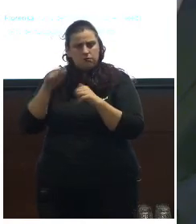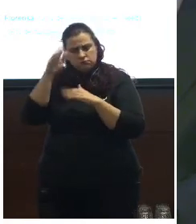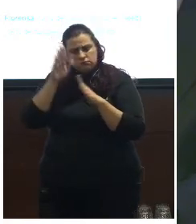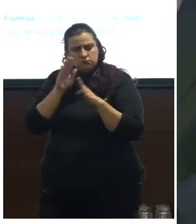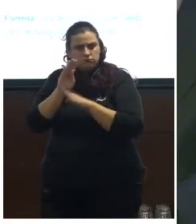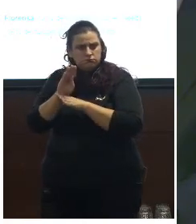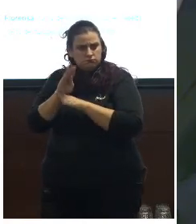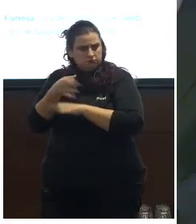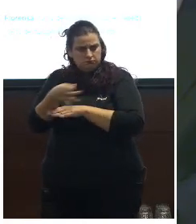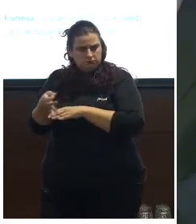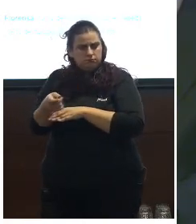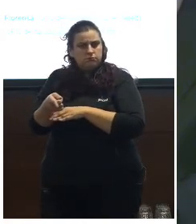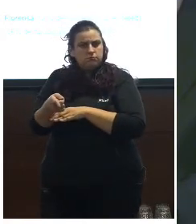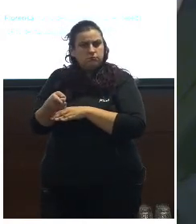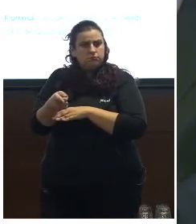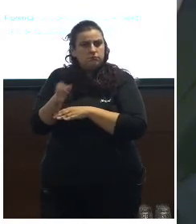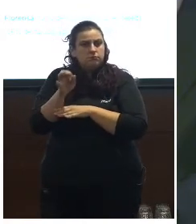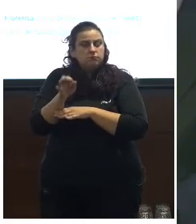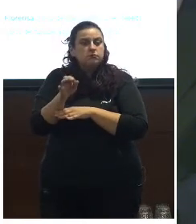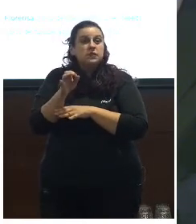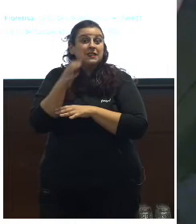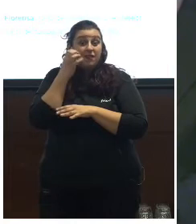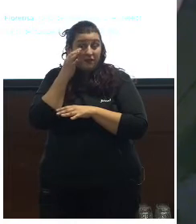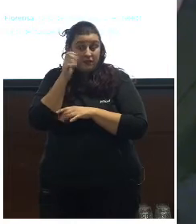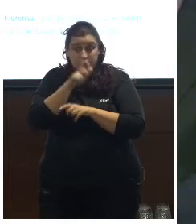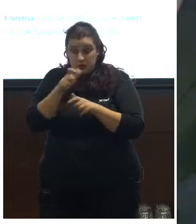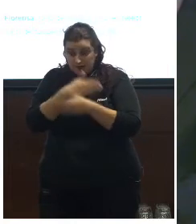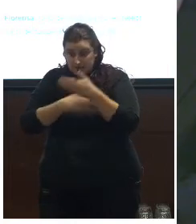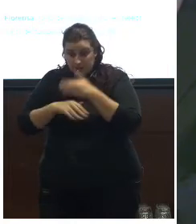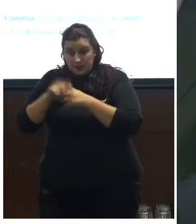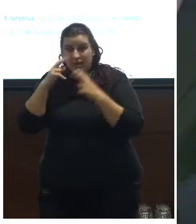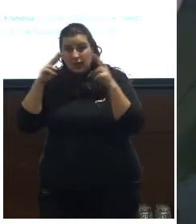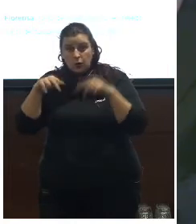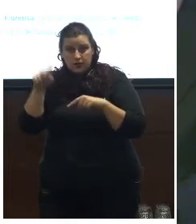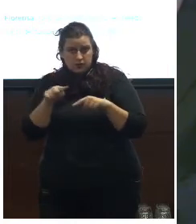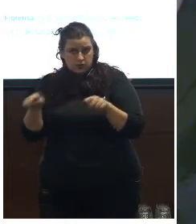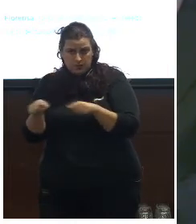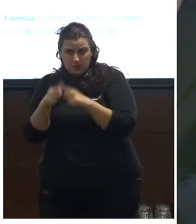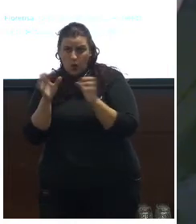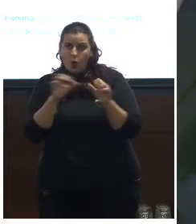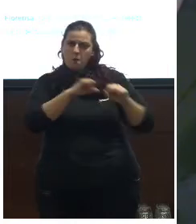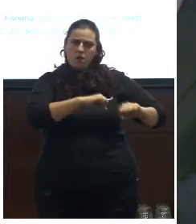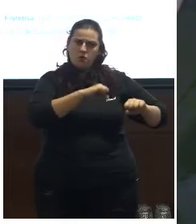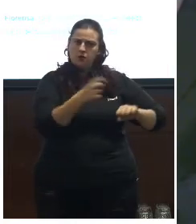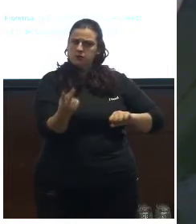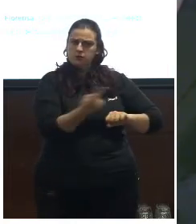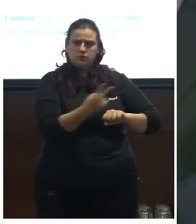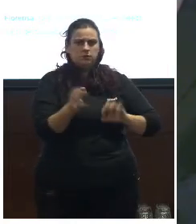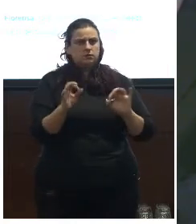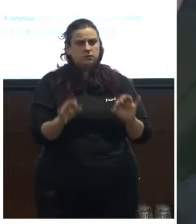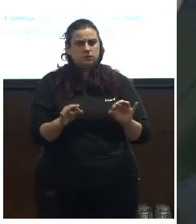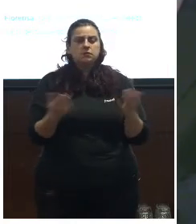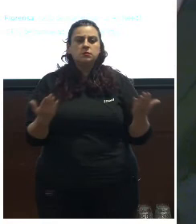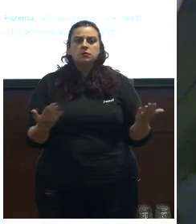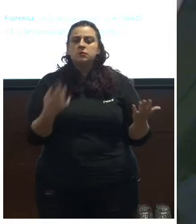ceñirse tanto para gente con algún tipo de discapacidad, reconocida o no, como para gente mayor. Y buscamos